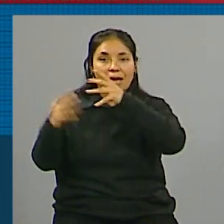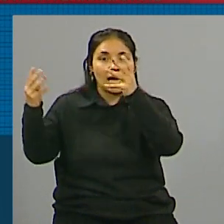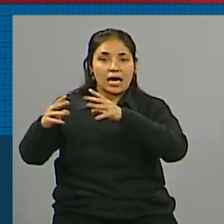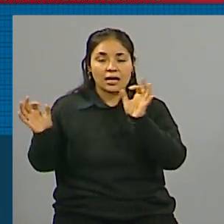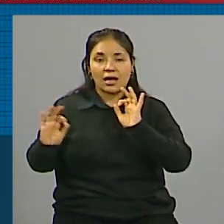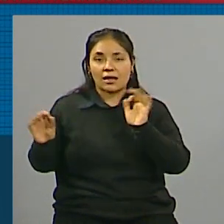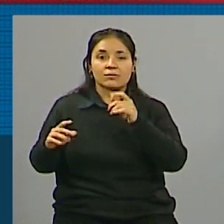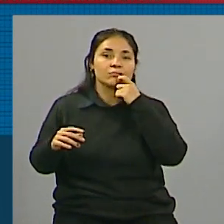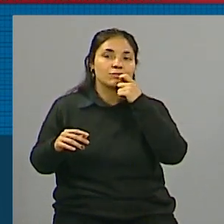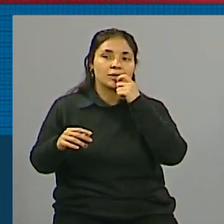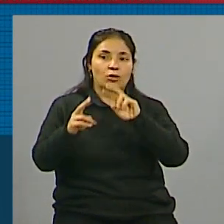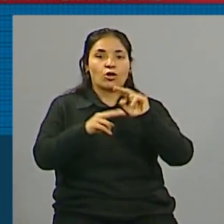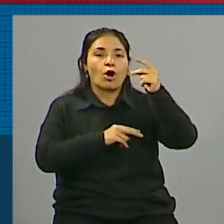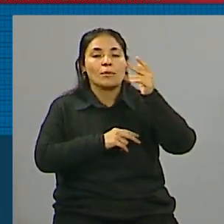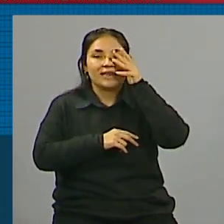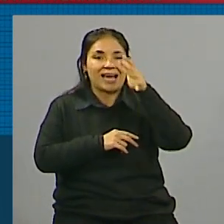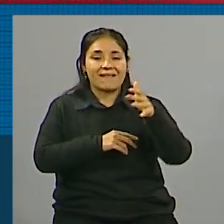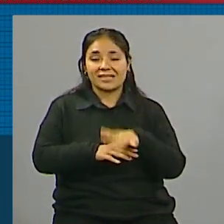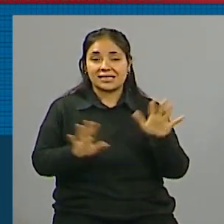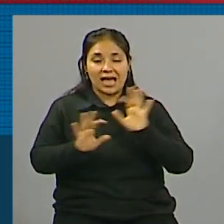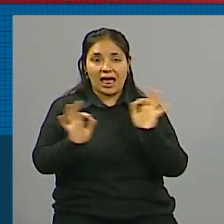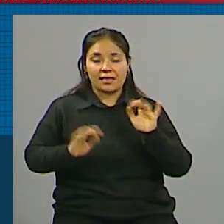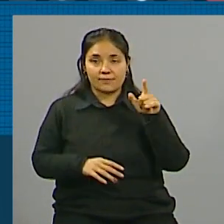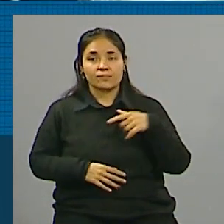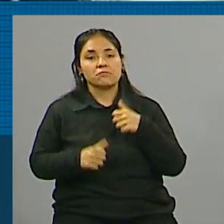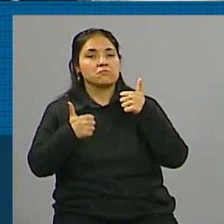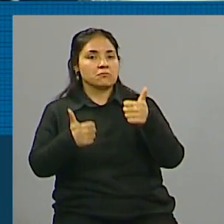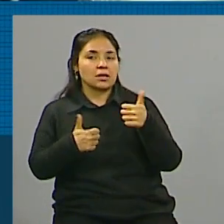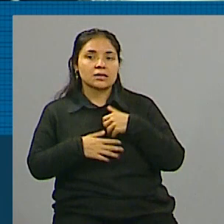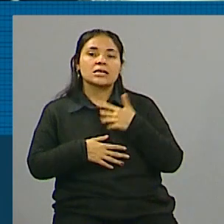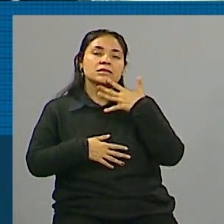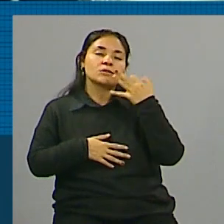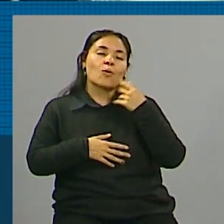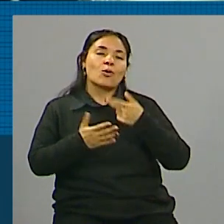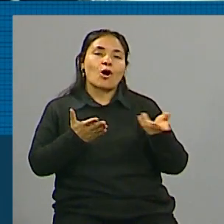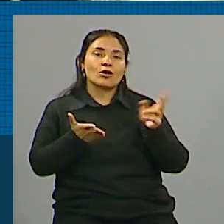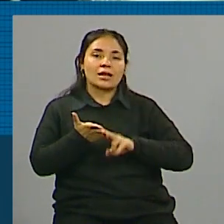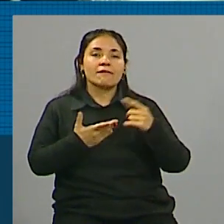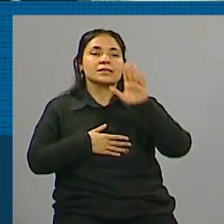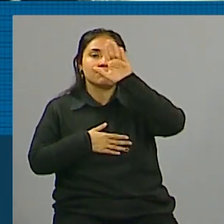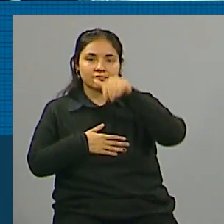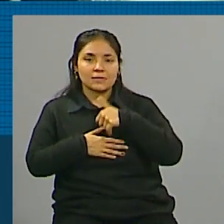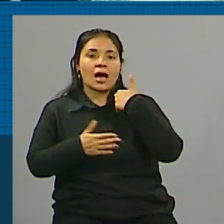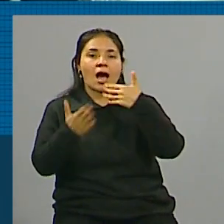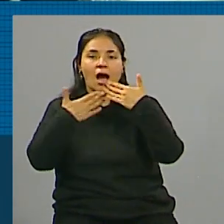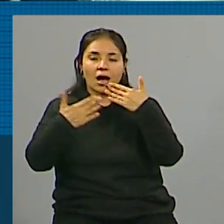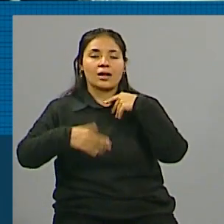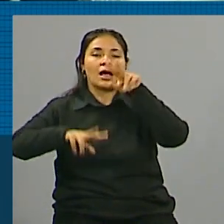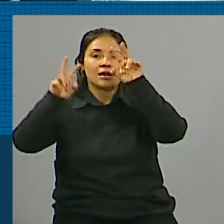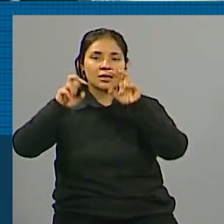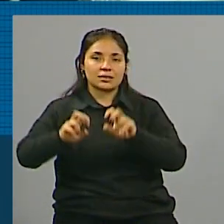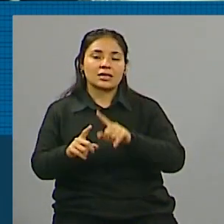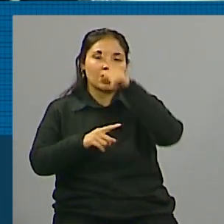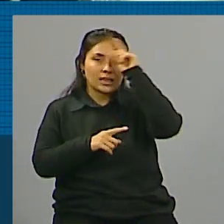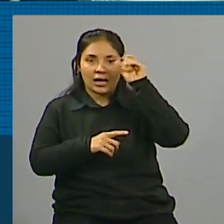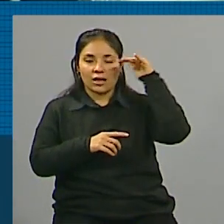traer consecuencias aún más graves, ¿no? Sin duda. Bueno, Augusto, seguramente vamos a volver a convocarte para seguir analizando lo que sucede en el escenario